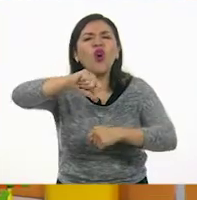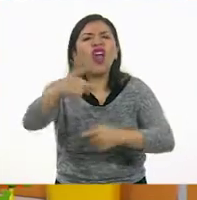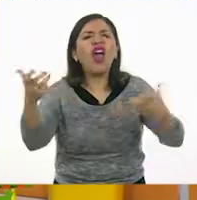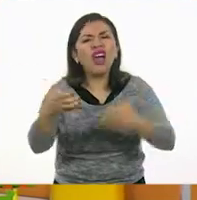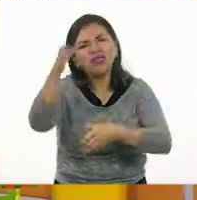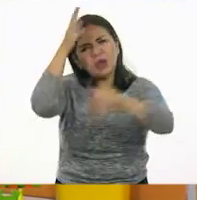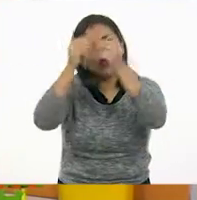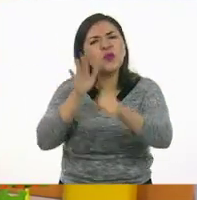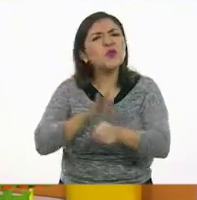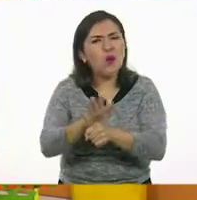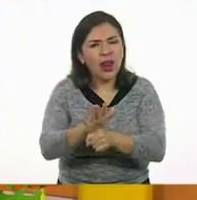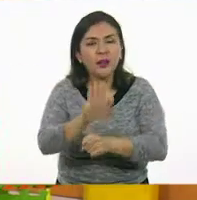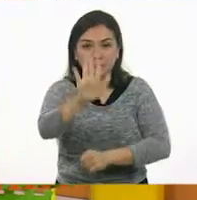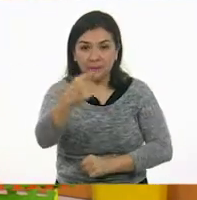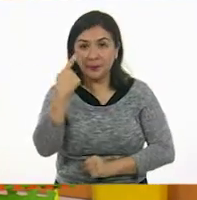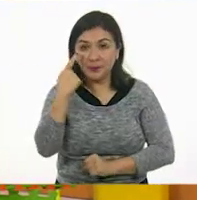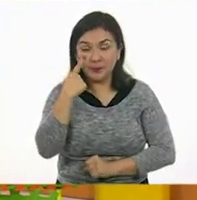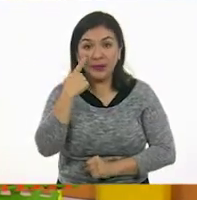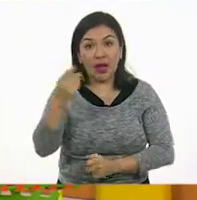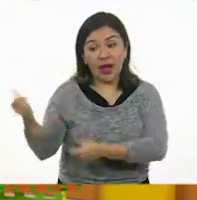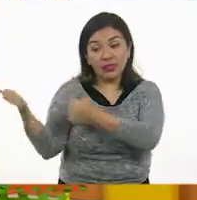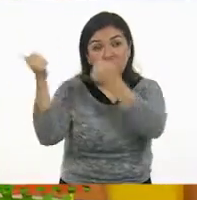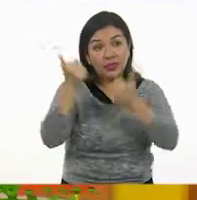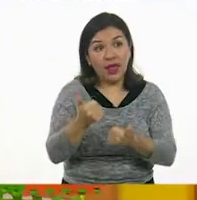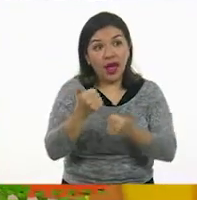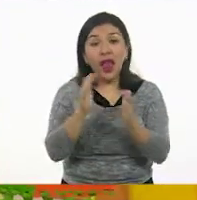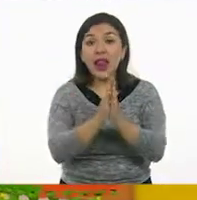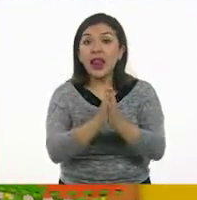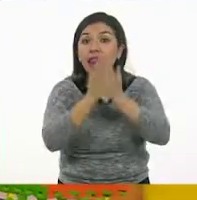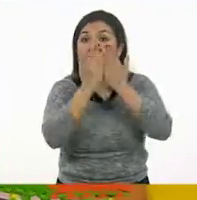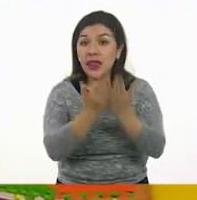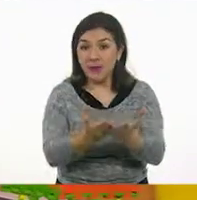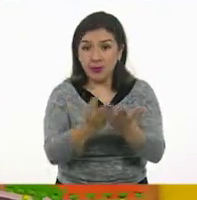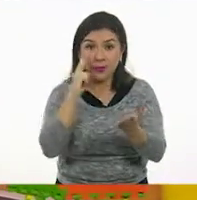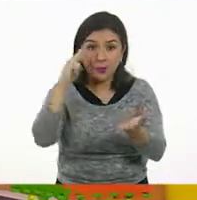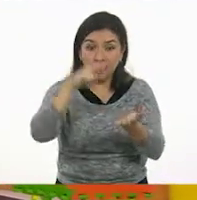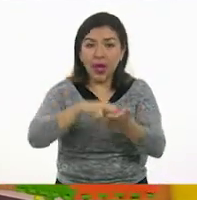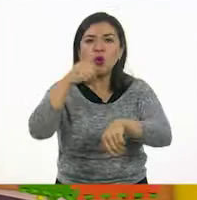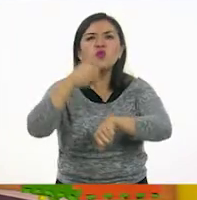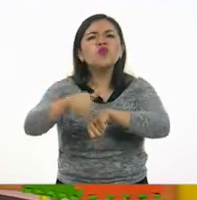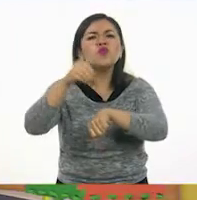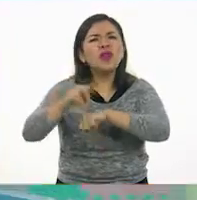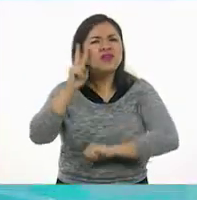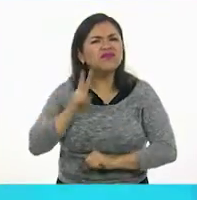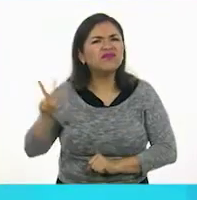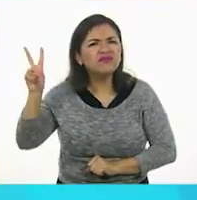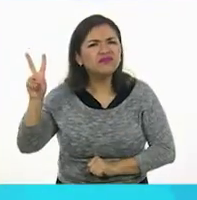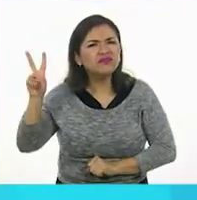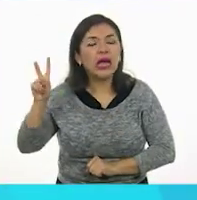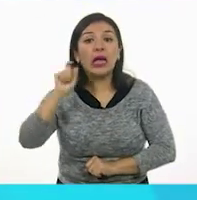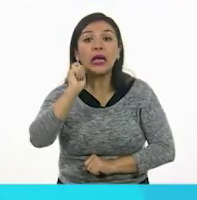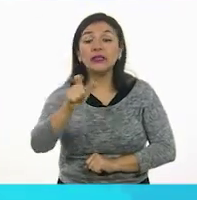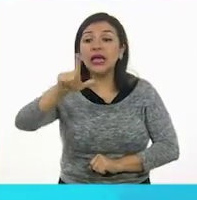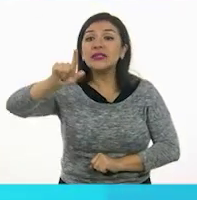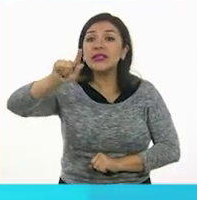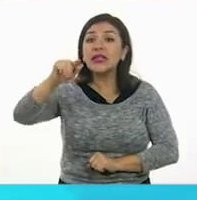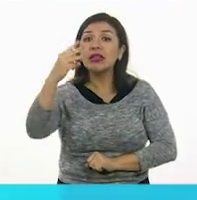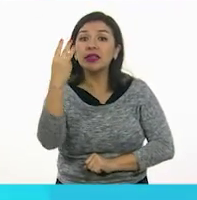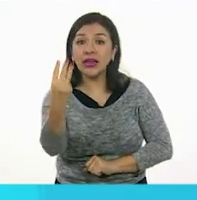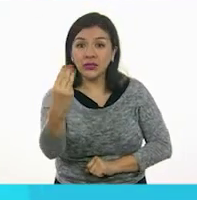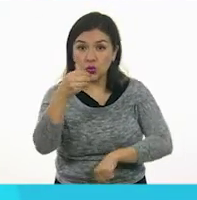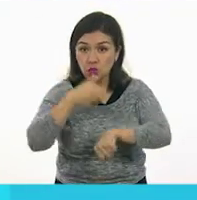Me parece muy bien. Bueno. Van a tomar su libro. Van a tomar su libro y lo van a abrir en la página número 73.